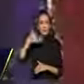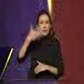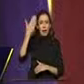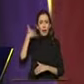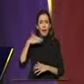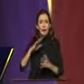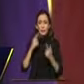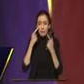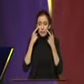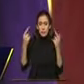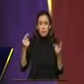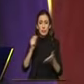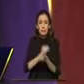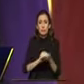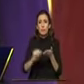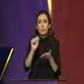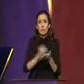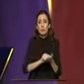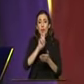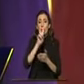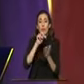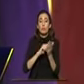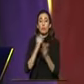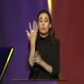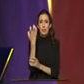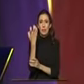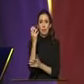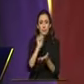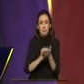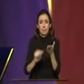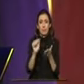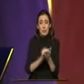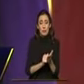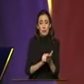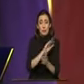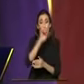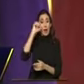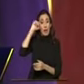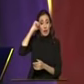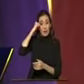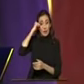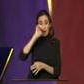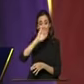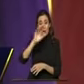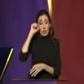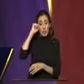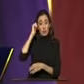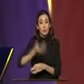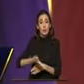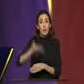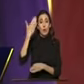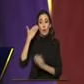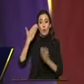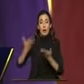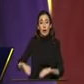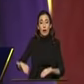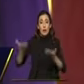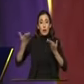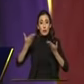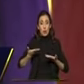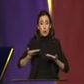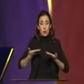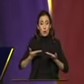que de manera indolente se había eliminado desde el 2015. Cabe recordar que por este concepto el gobierno recibió como